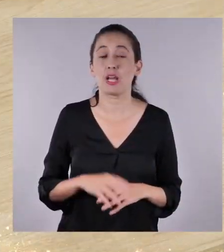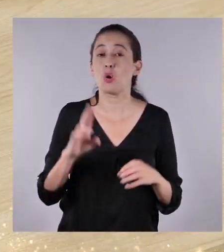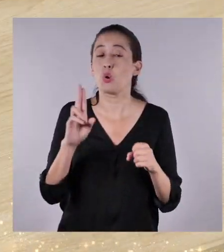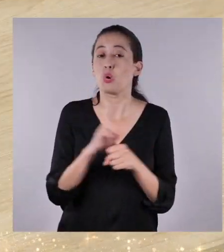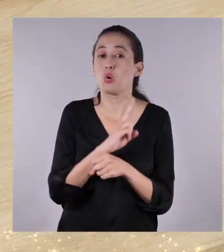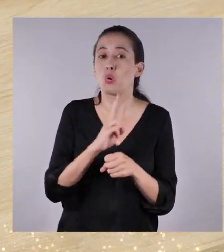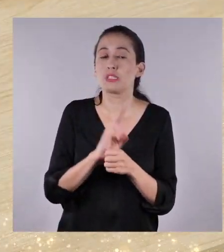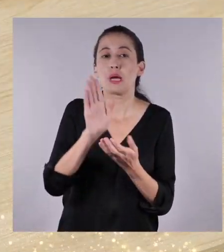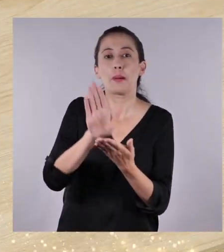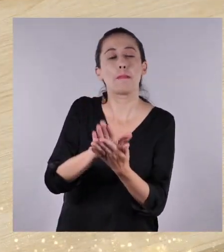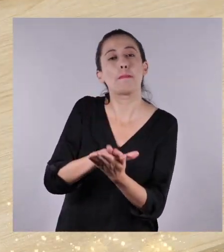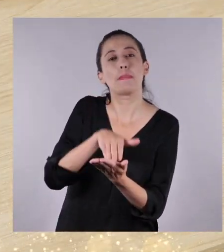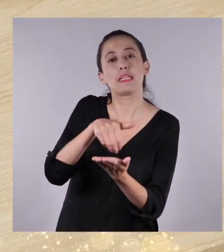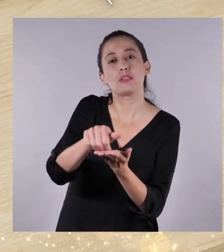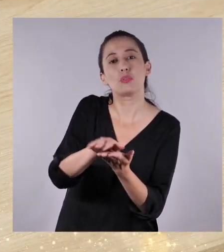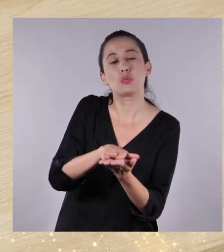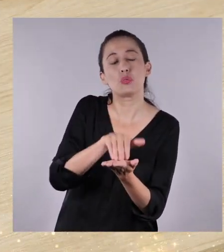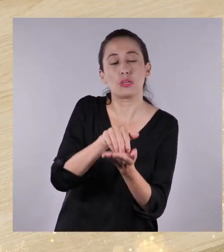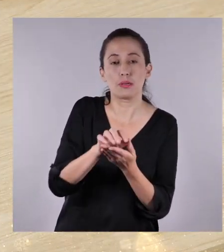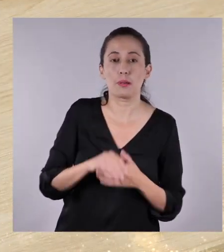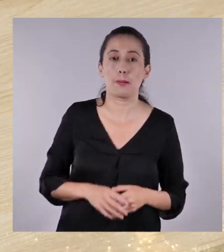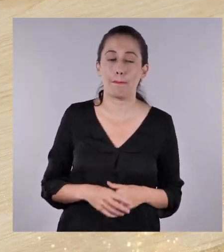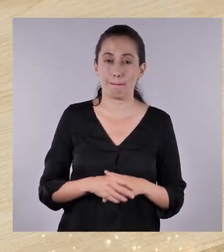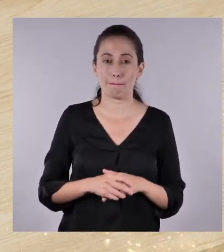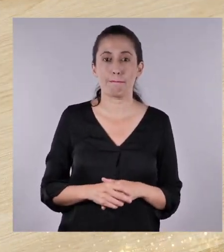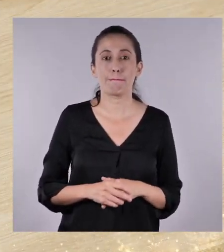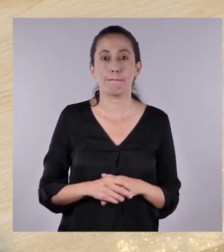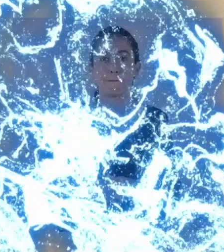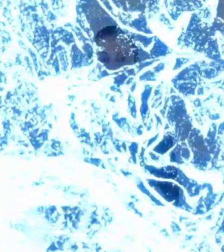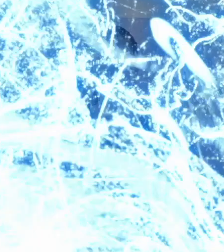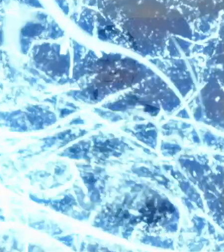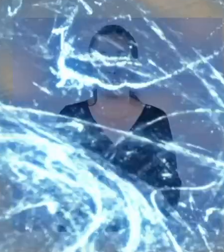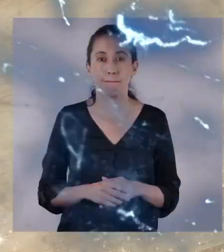De ahí vamos a utilizar también pintura. Pintura.